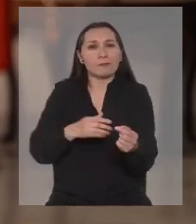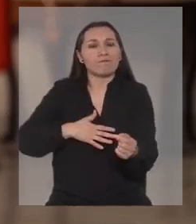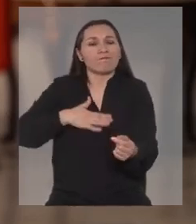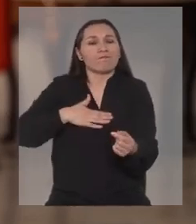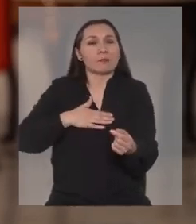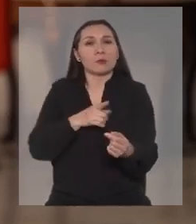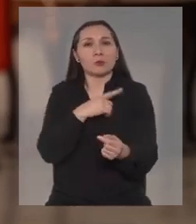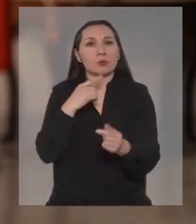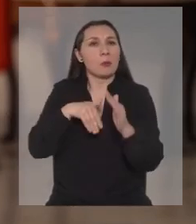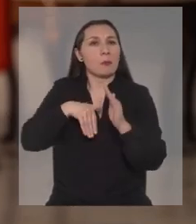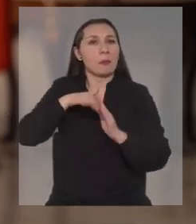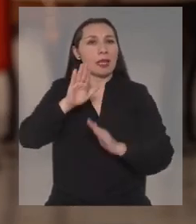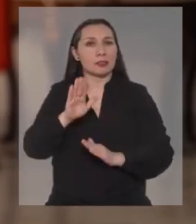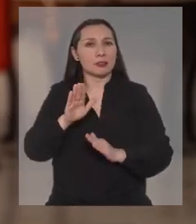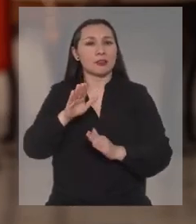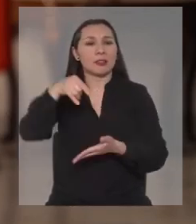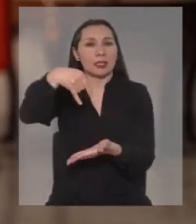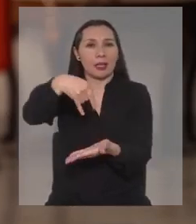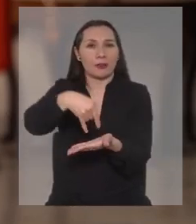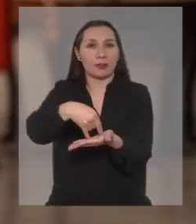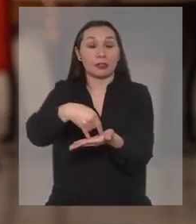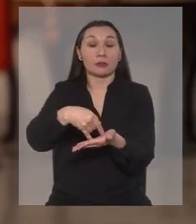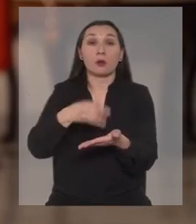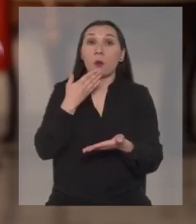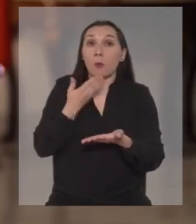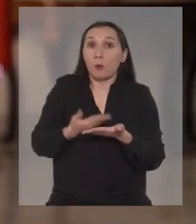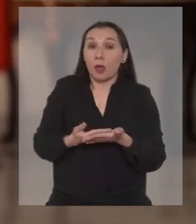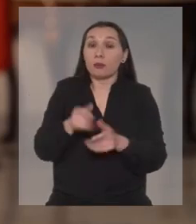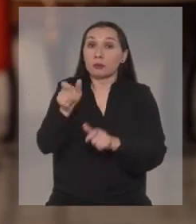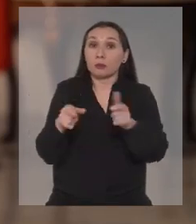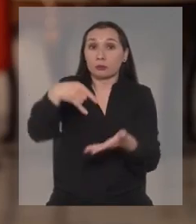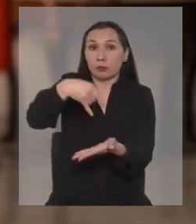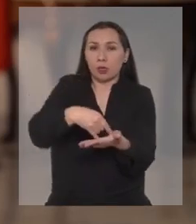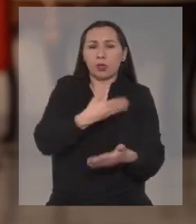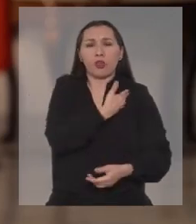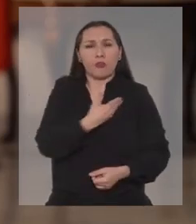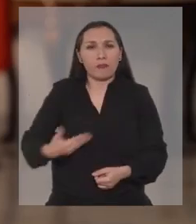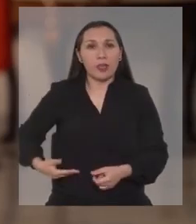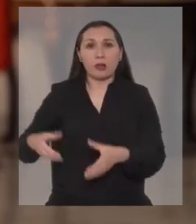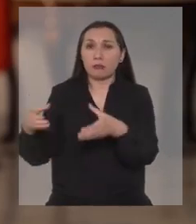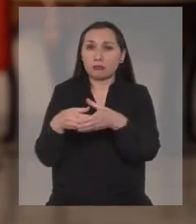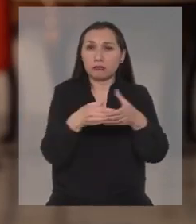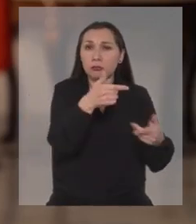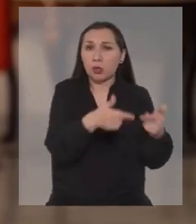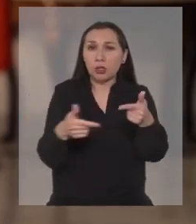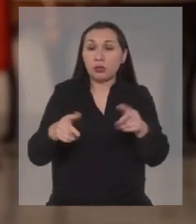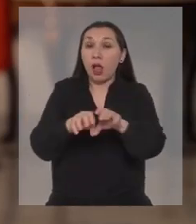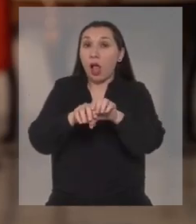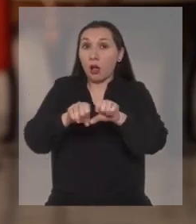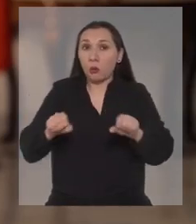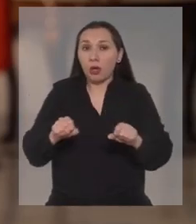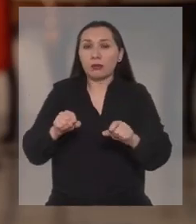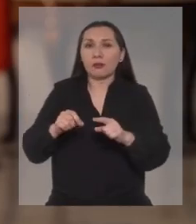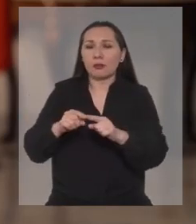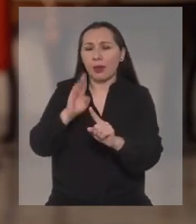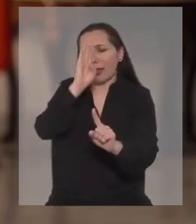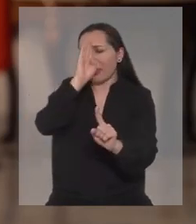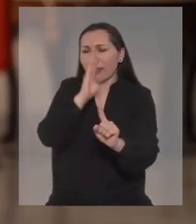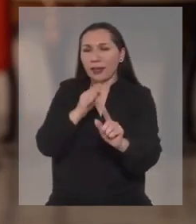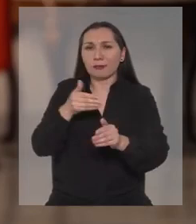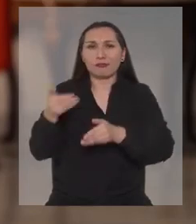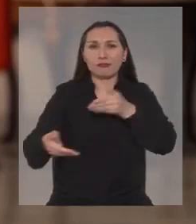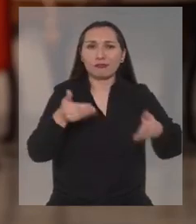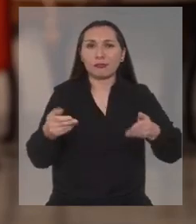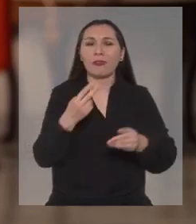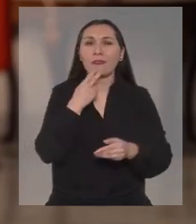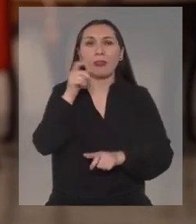la gran mayoría del Congreso Nacional Y es que cuando el parlamento el gobierno los partidos se ponen de acuerdo esto tiene un efecto directo en la